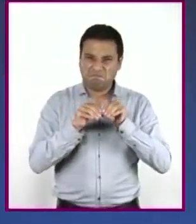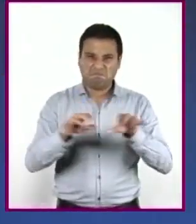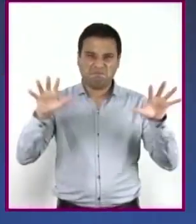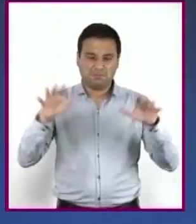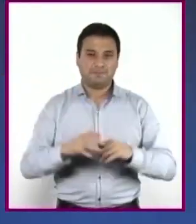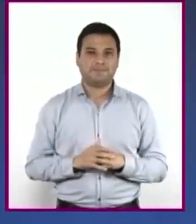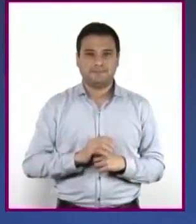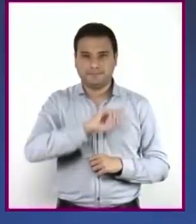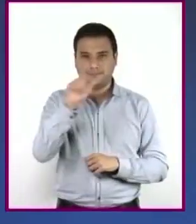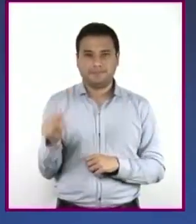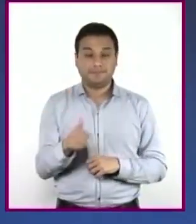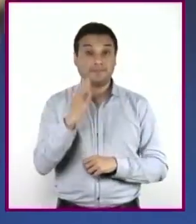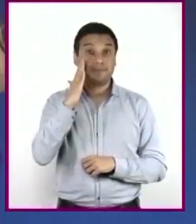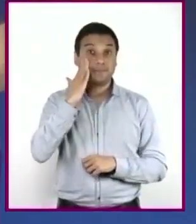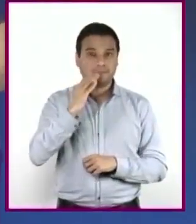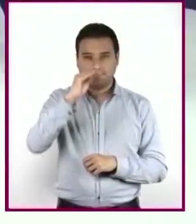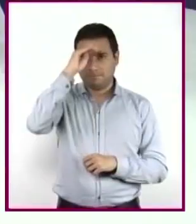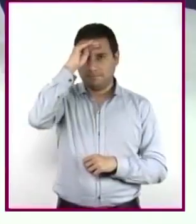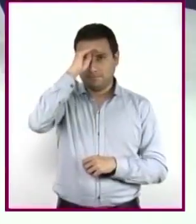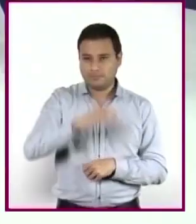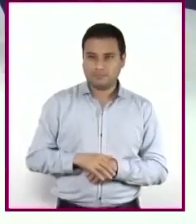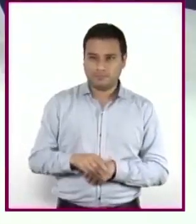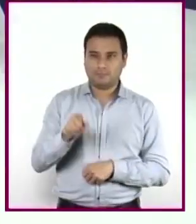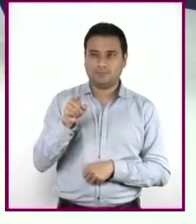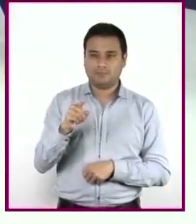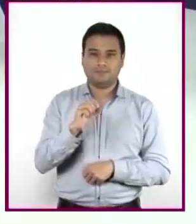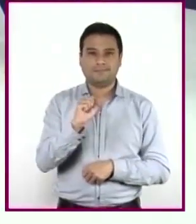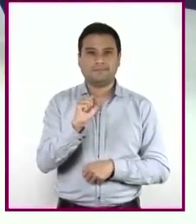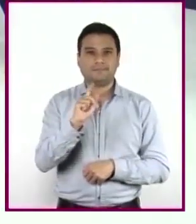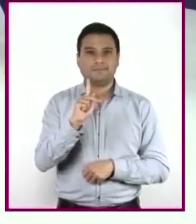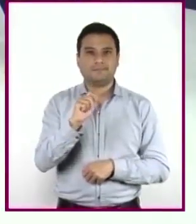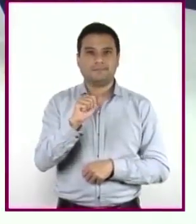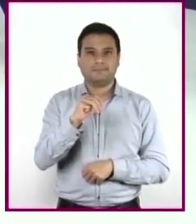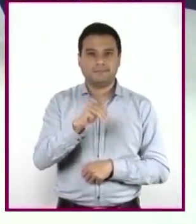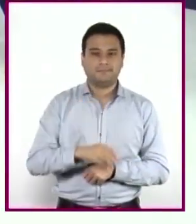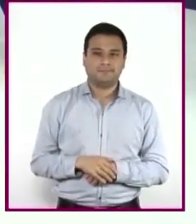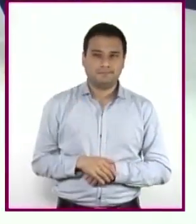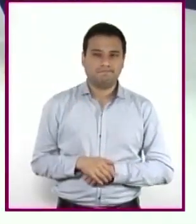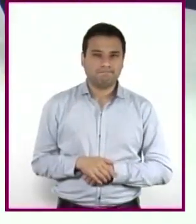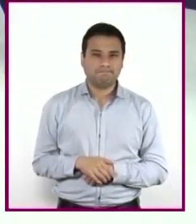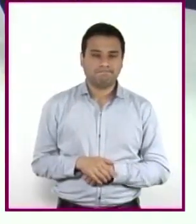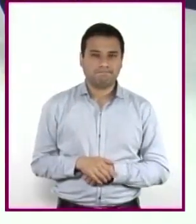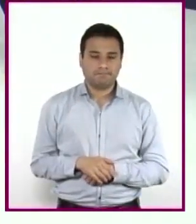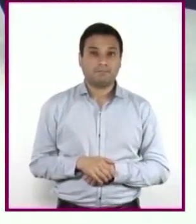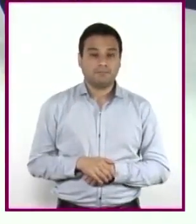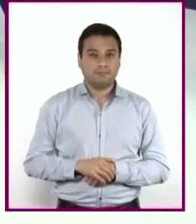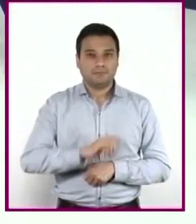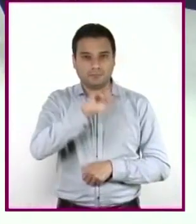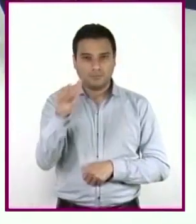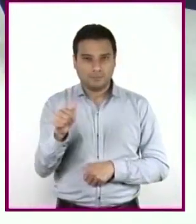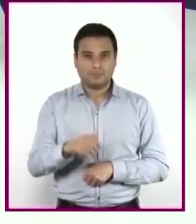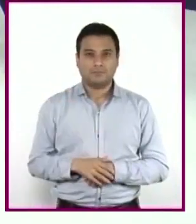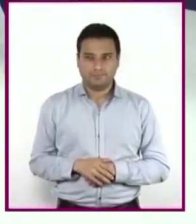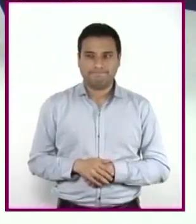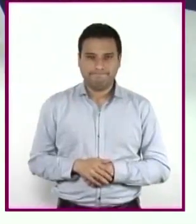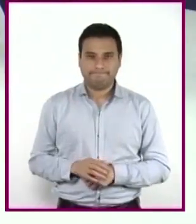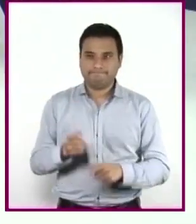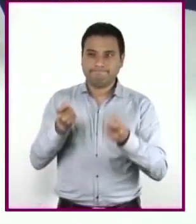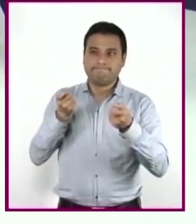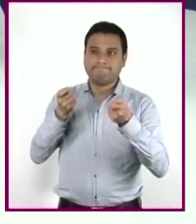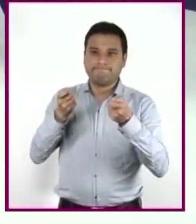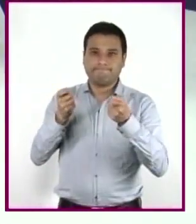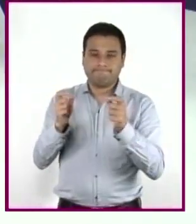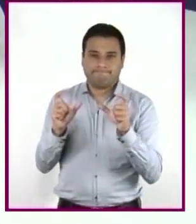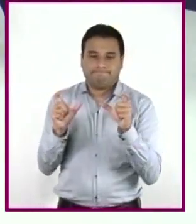red social lo vinculó como spam. Entonces, en el momento que hizo eso él, la red social lo reguló e hizo este tipo